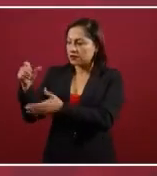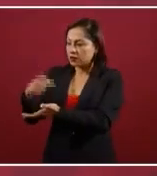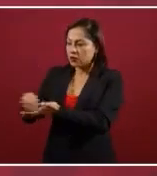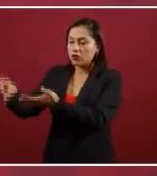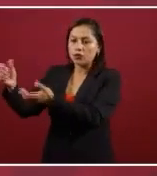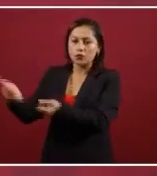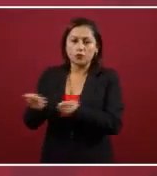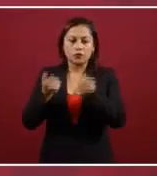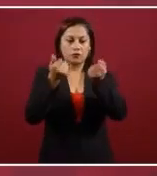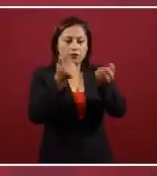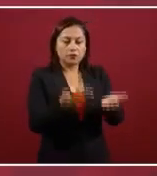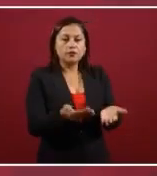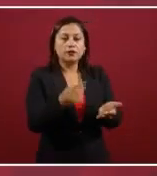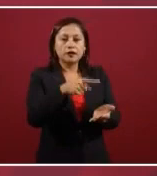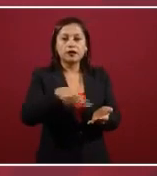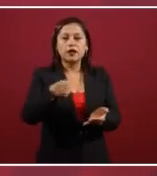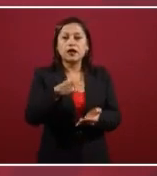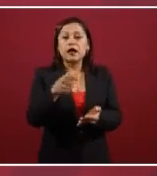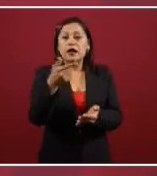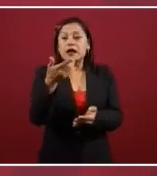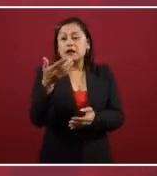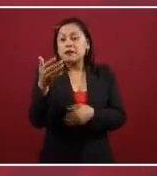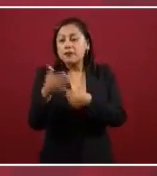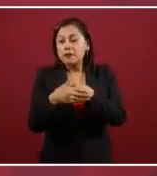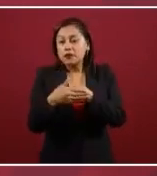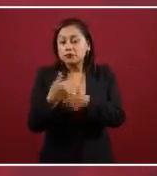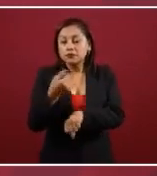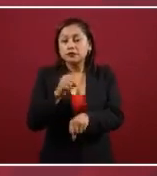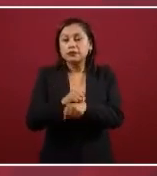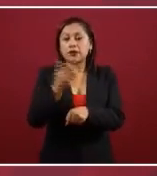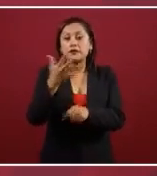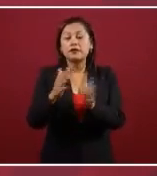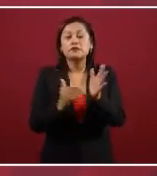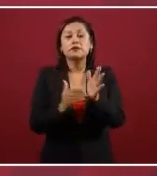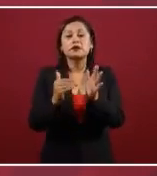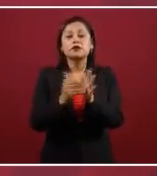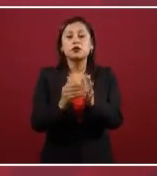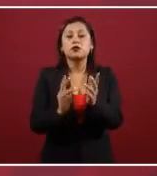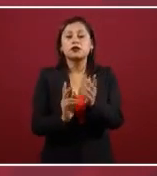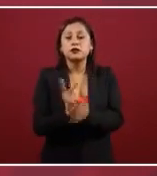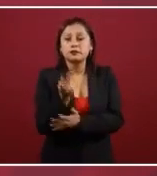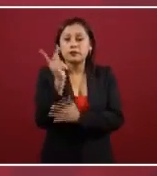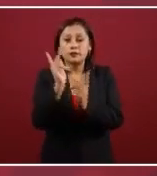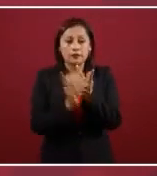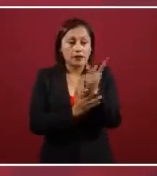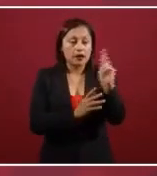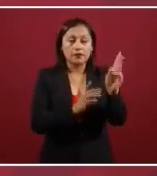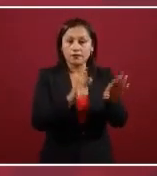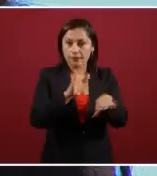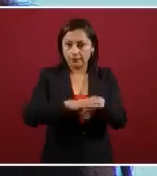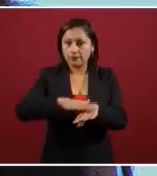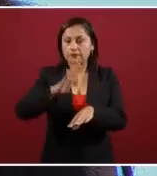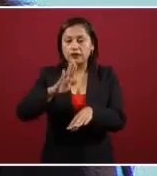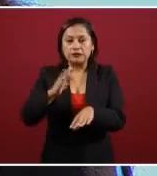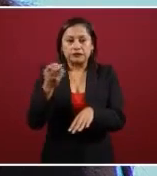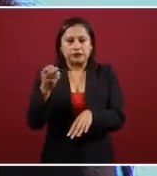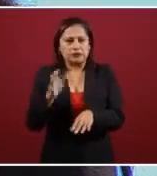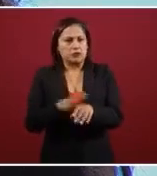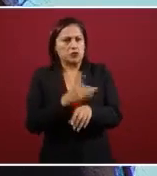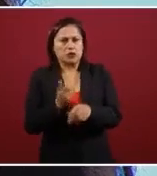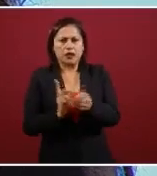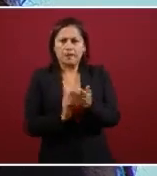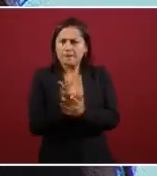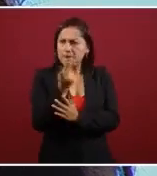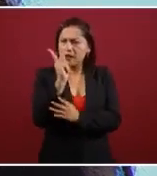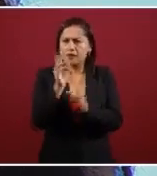de plantas más. ¿Por qué? Para nosotros es prioritario ahorita lo de la planta, recordarles que es la temporada de lluvias